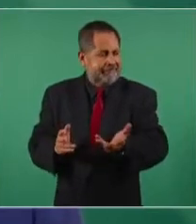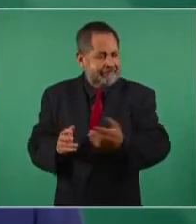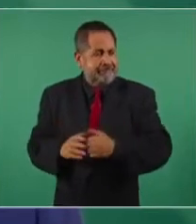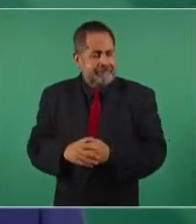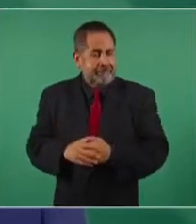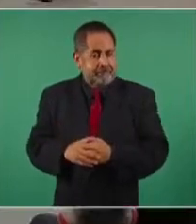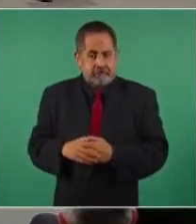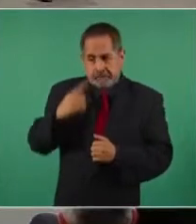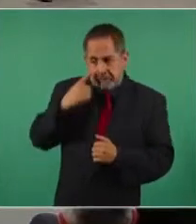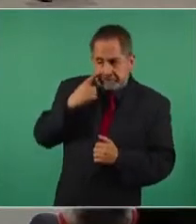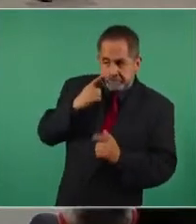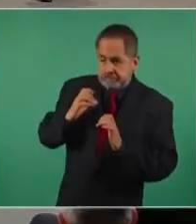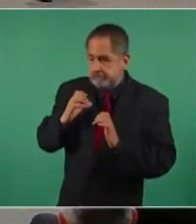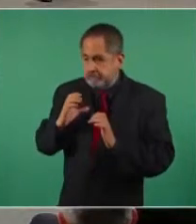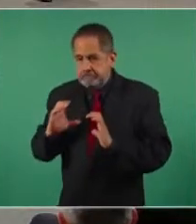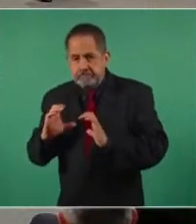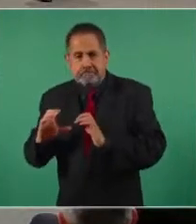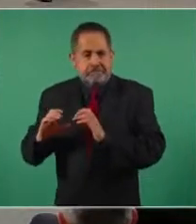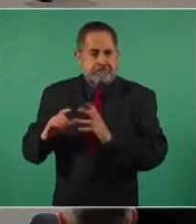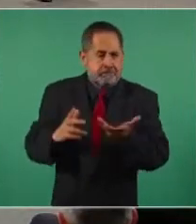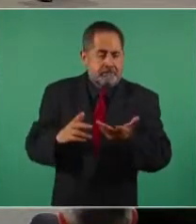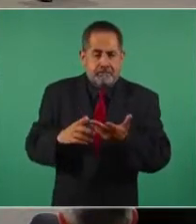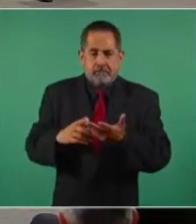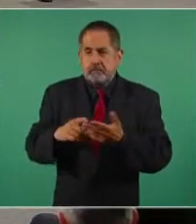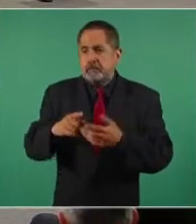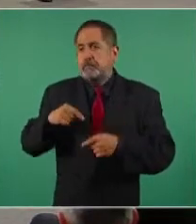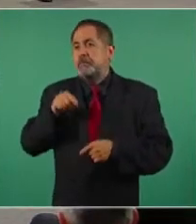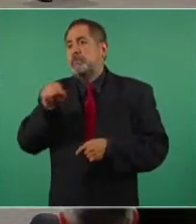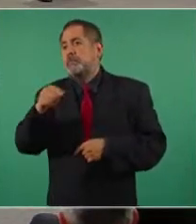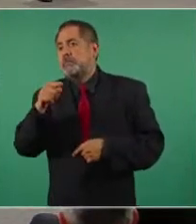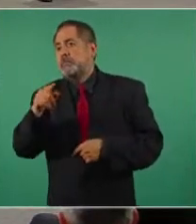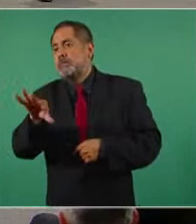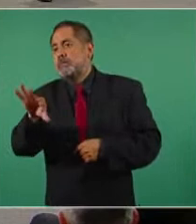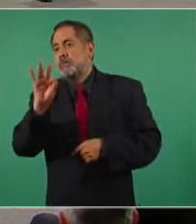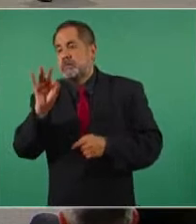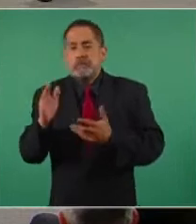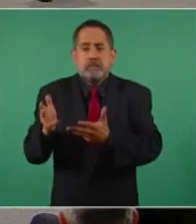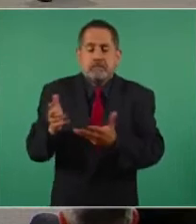estar pendientes de ellos el irnos a buscar